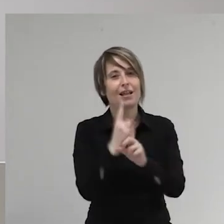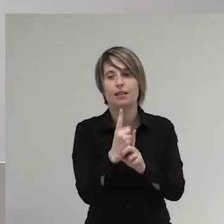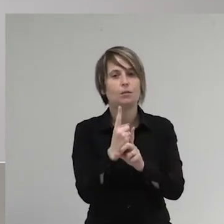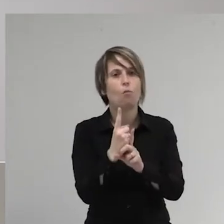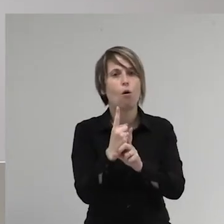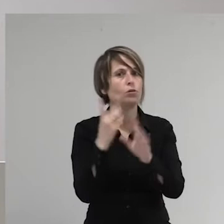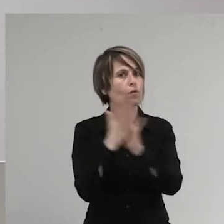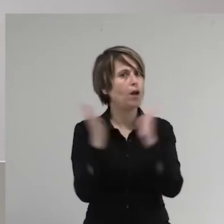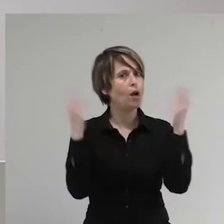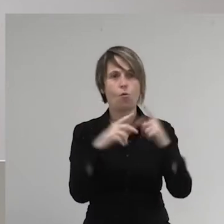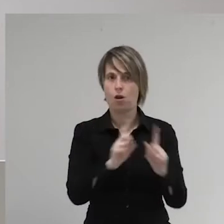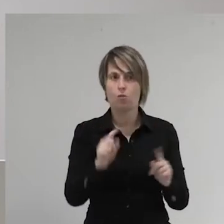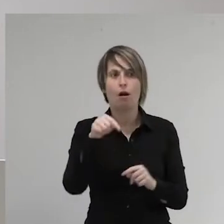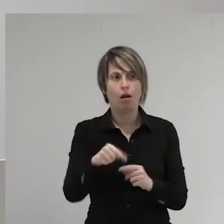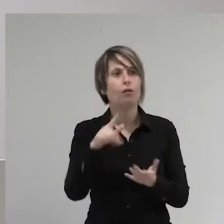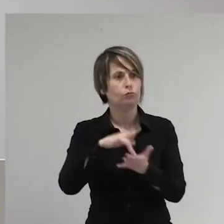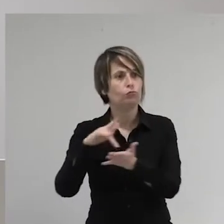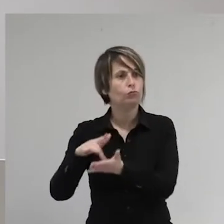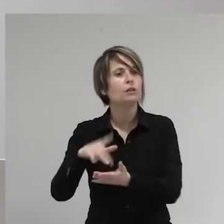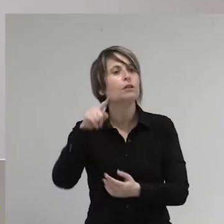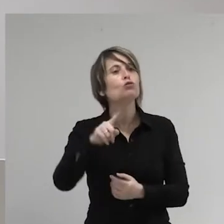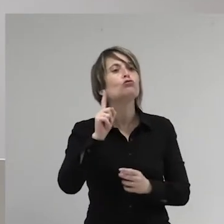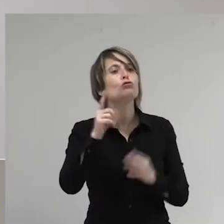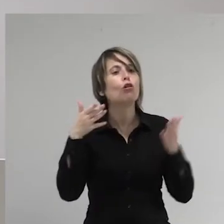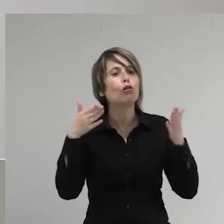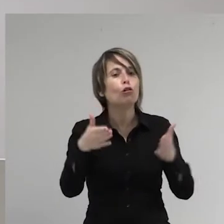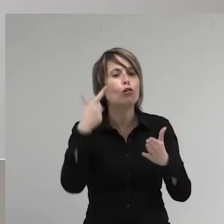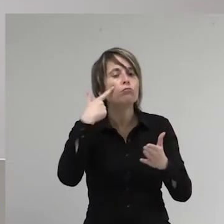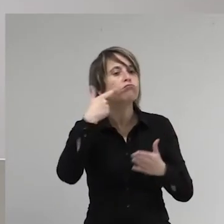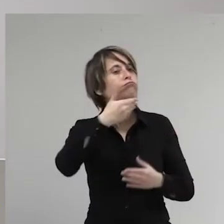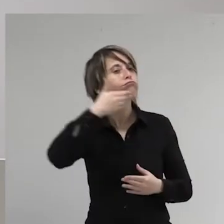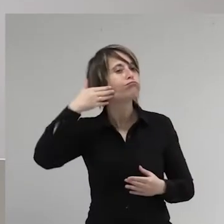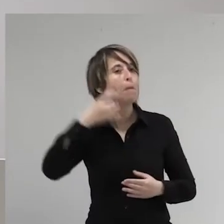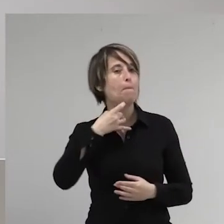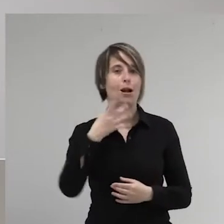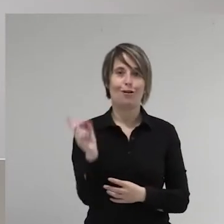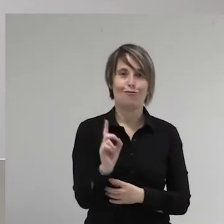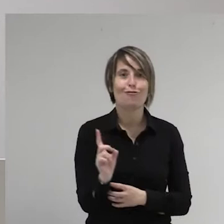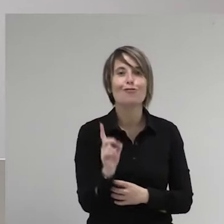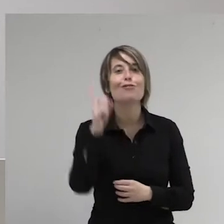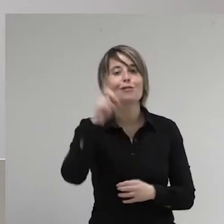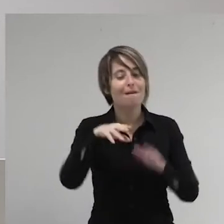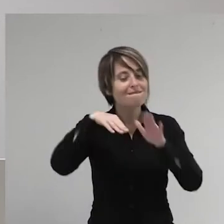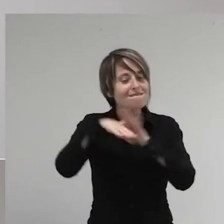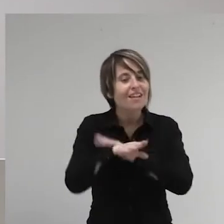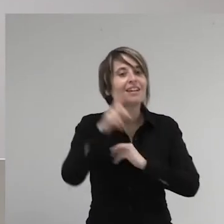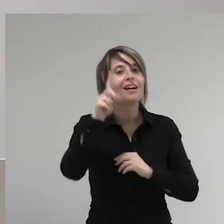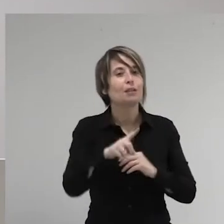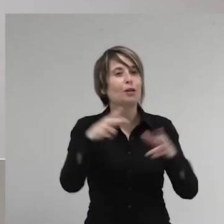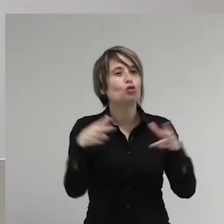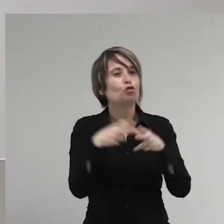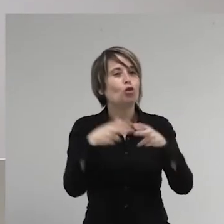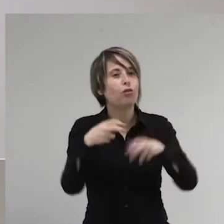ajeno. No solo se encuentra en nuestro ADN de privilegio blanco, sino que también atraviesa nuestra